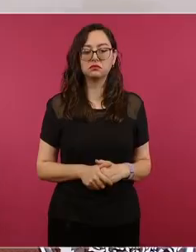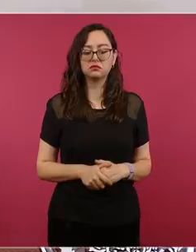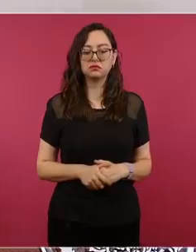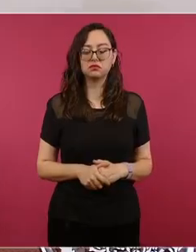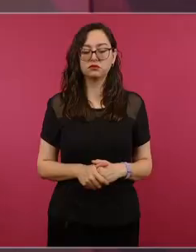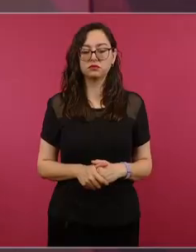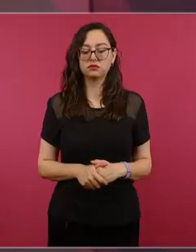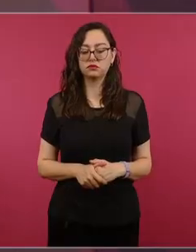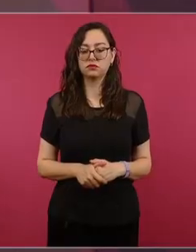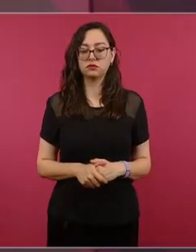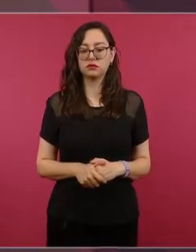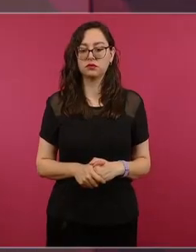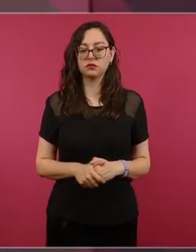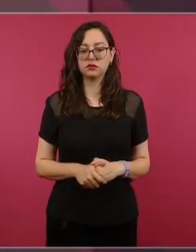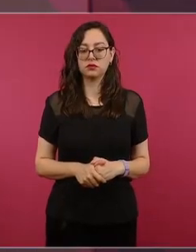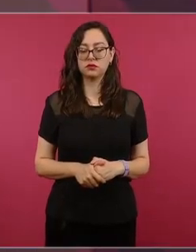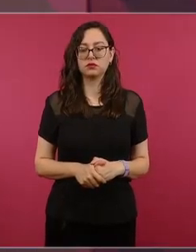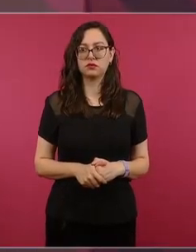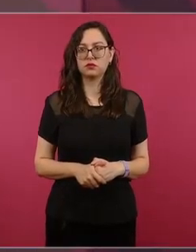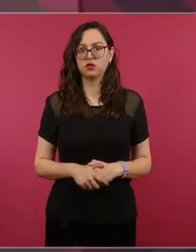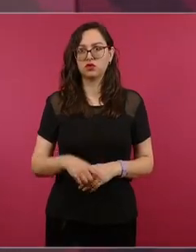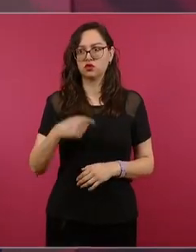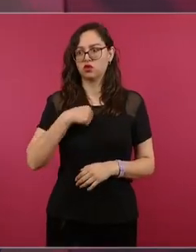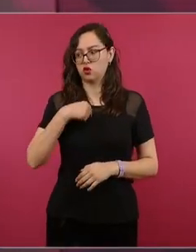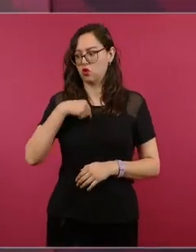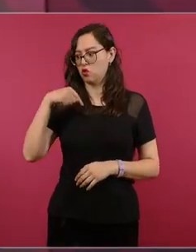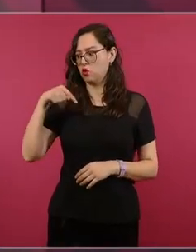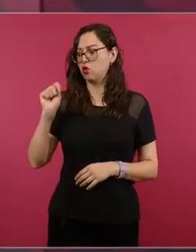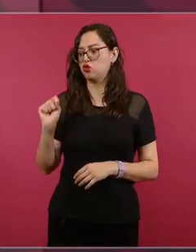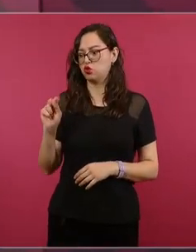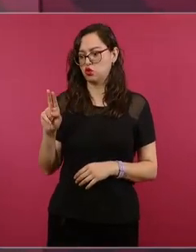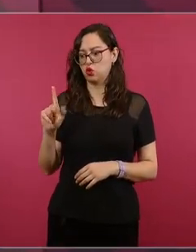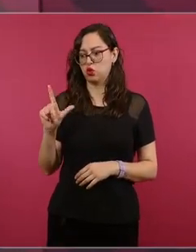Yo estaba en Tulum.